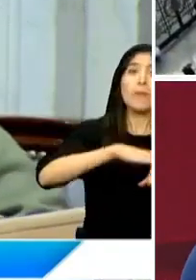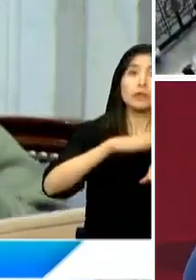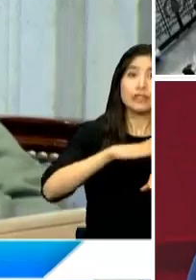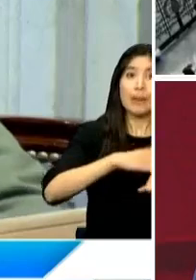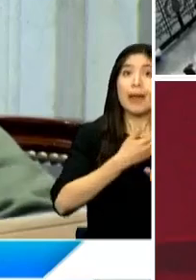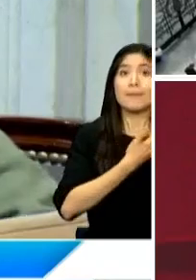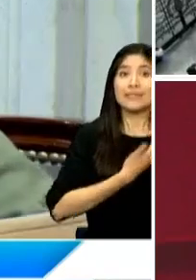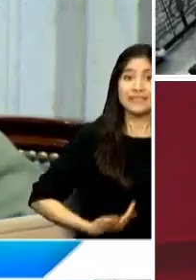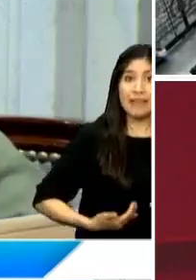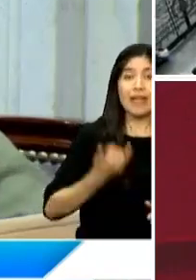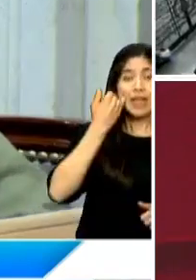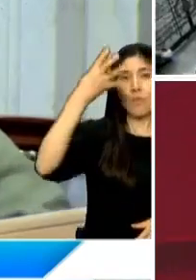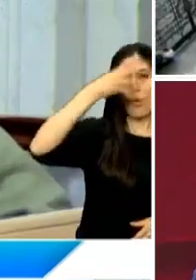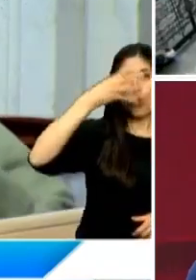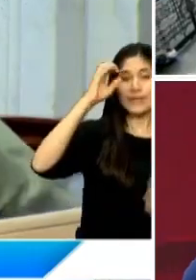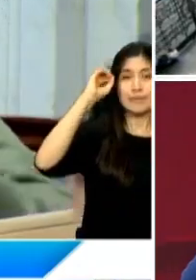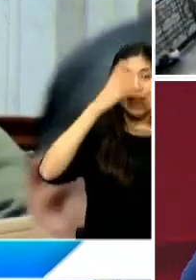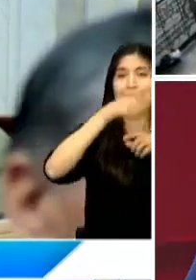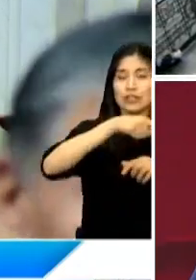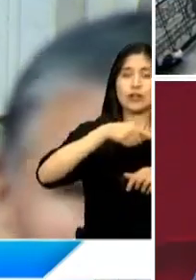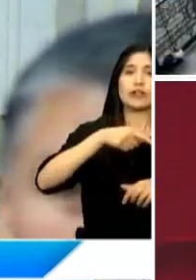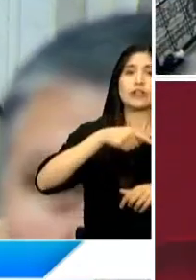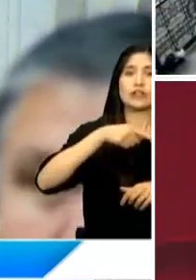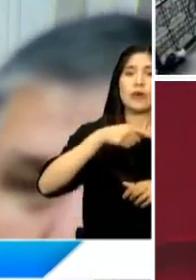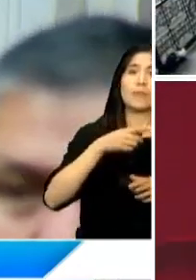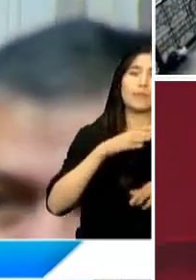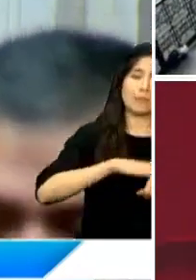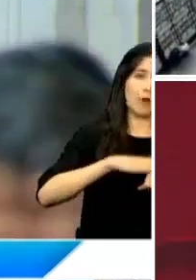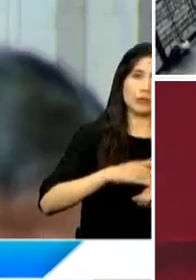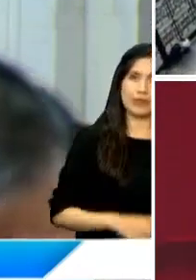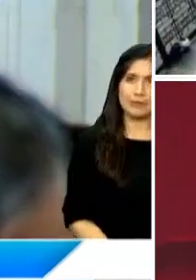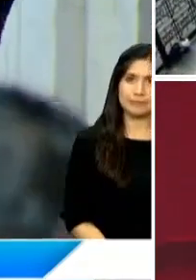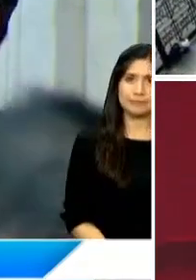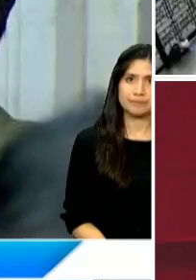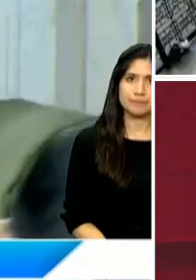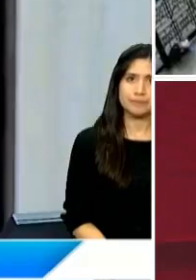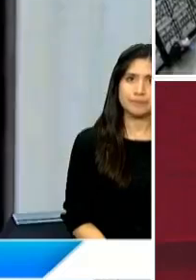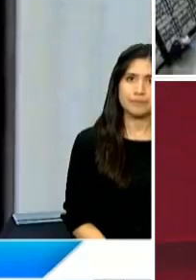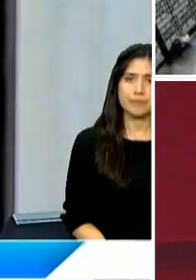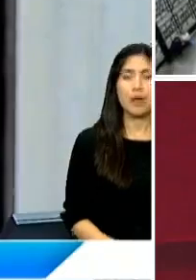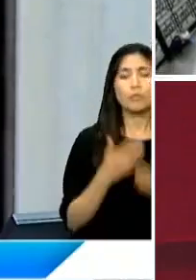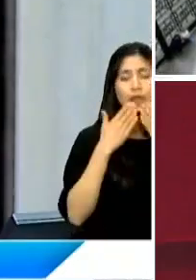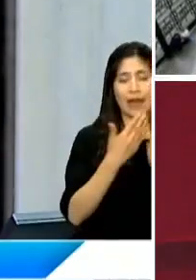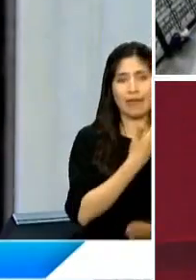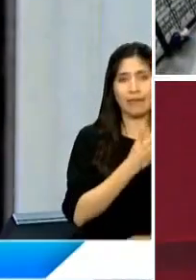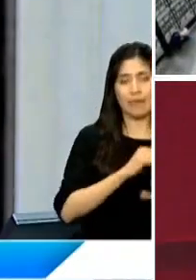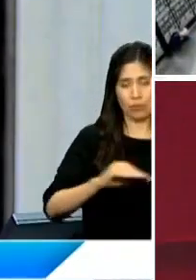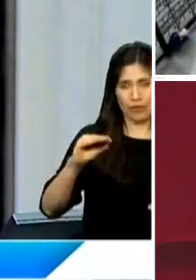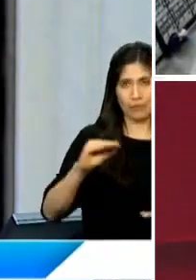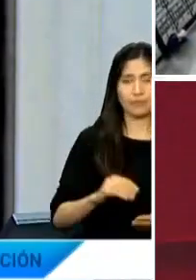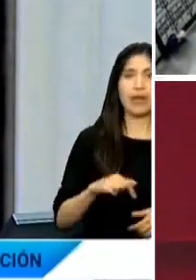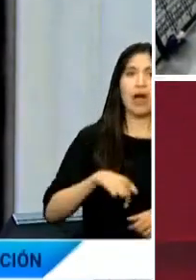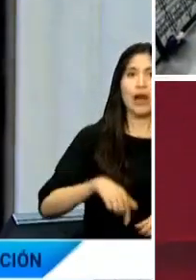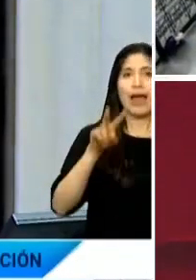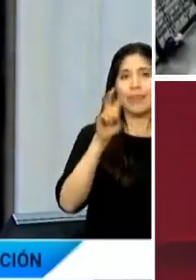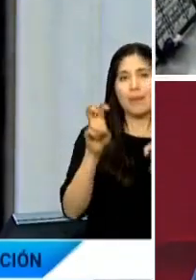notar que las jubilaciones van a quedar a tiro de decreto. Sí, confirmada la explicación de por qué se retiraban algunas columnas,